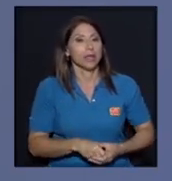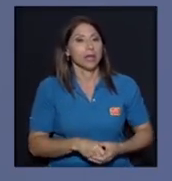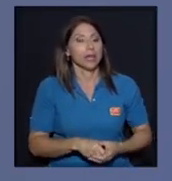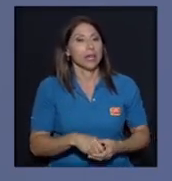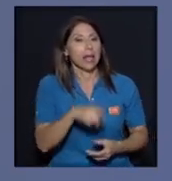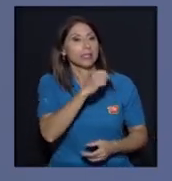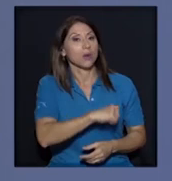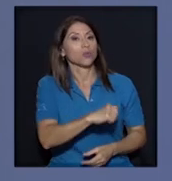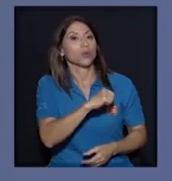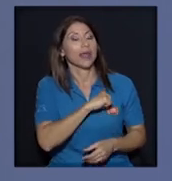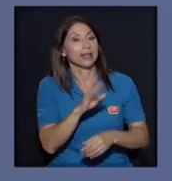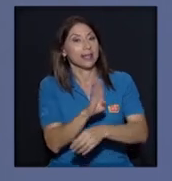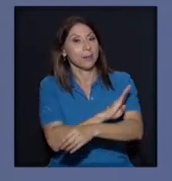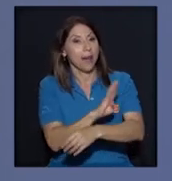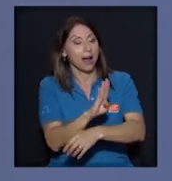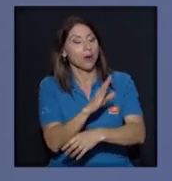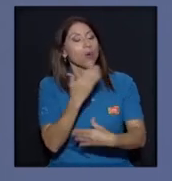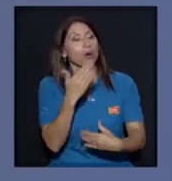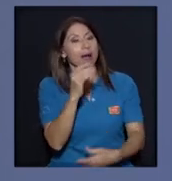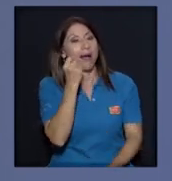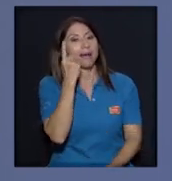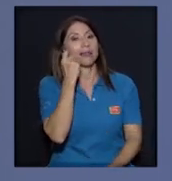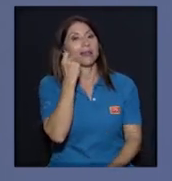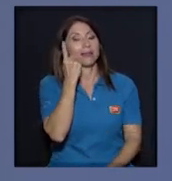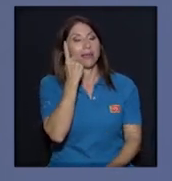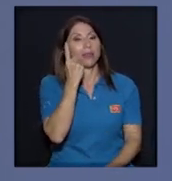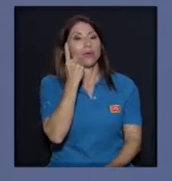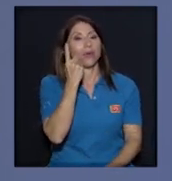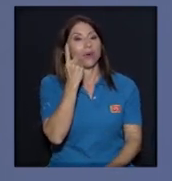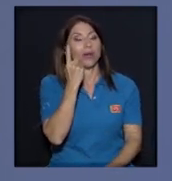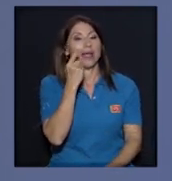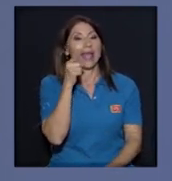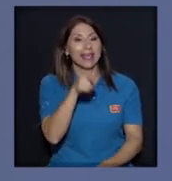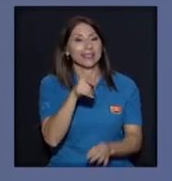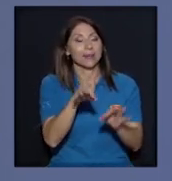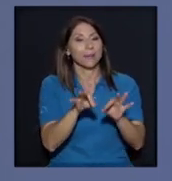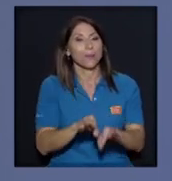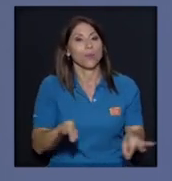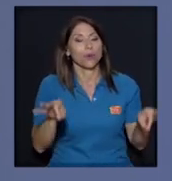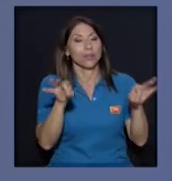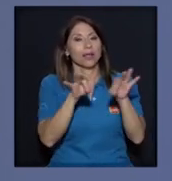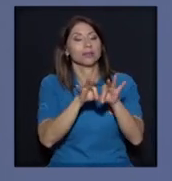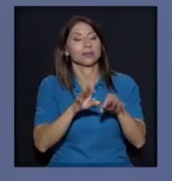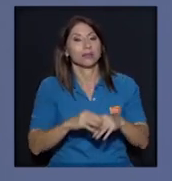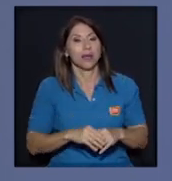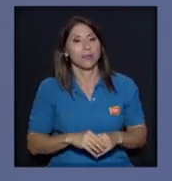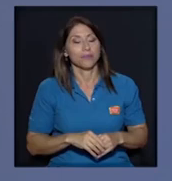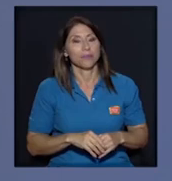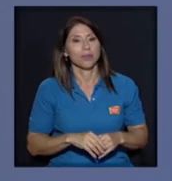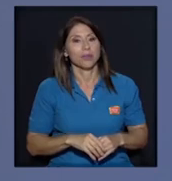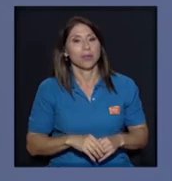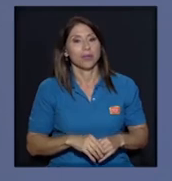las autoridades del banco han entendido esa importancia y